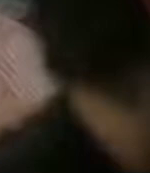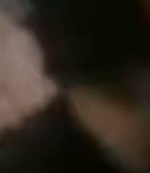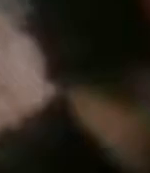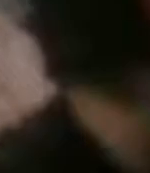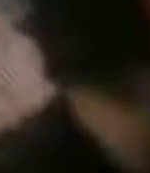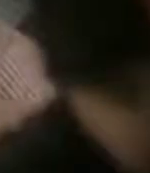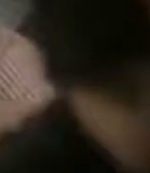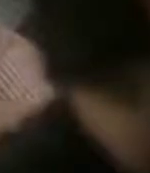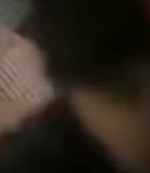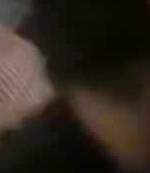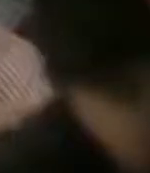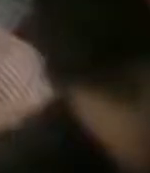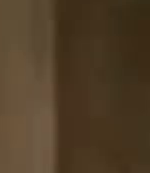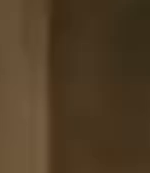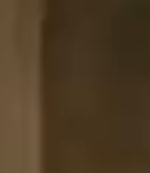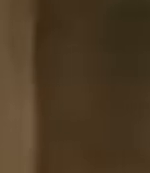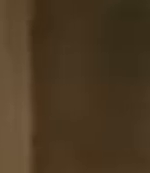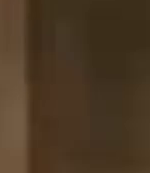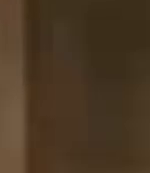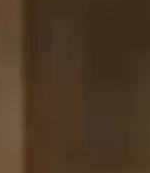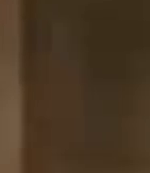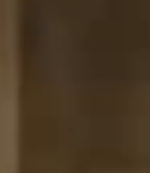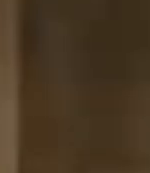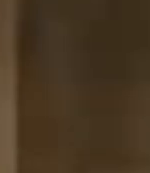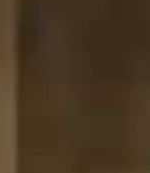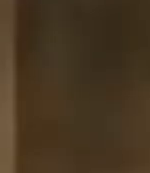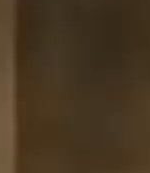el tema